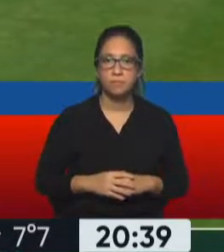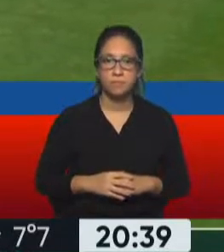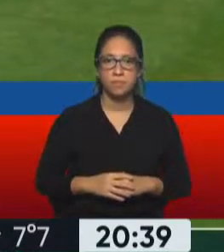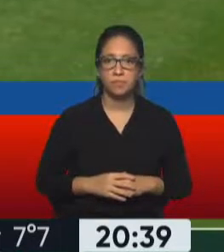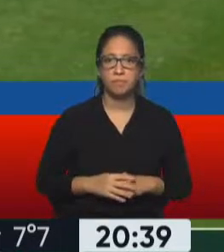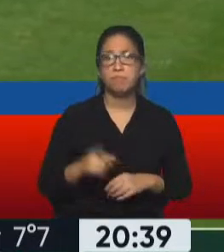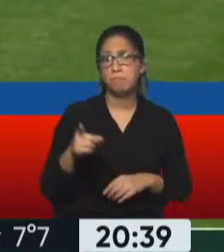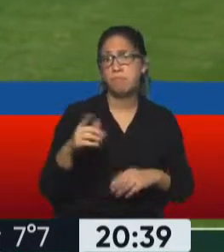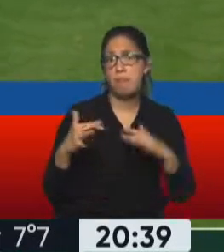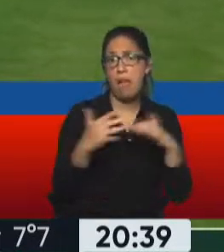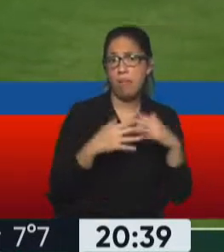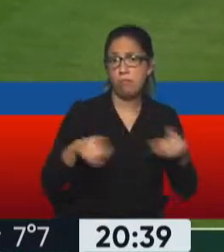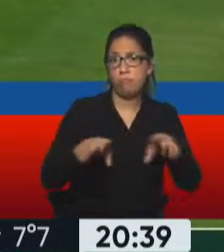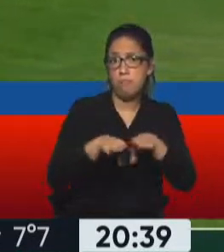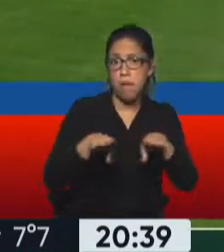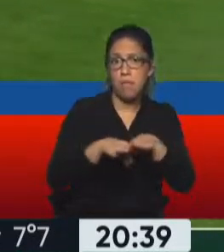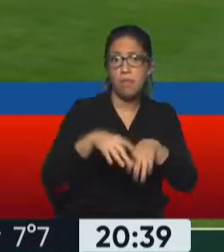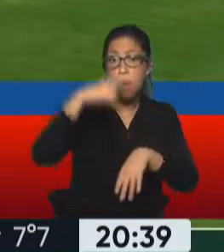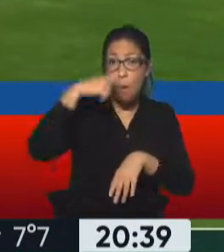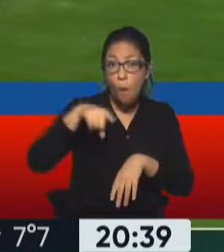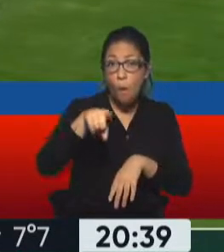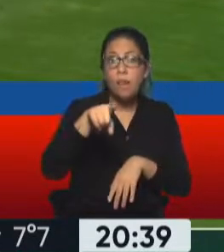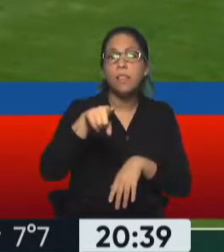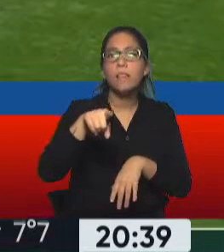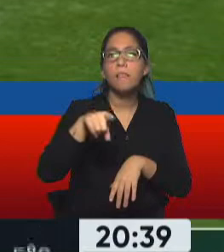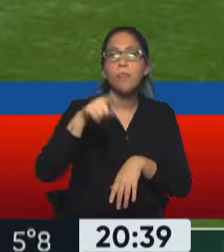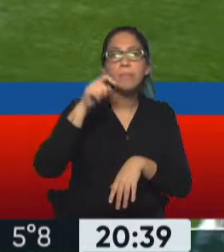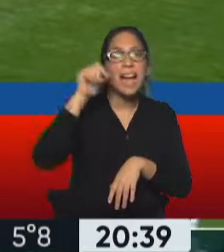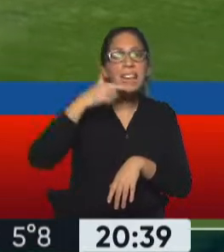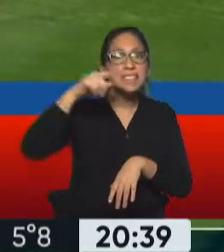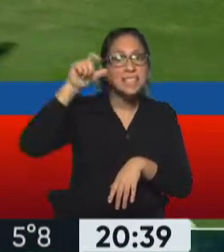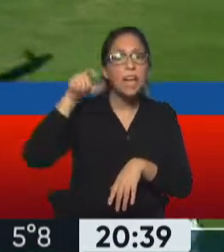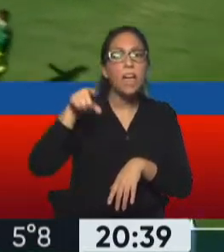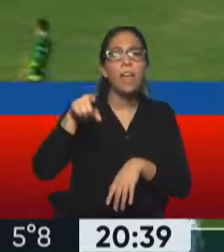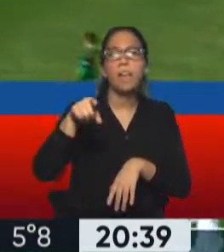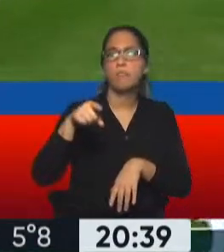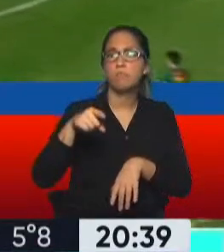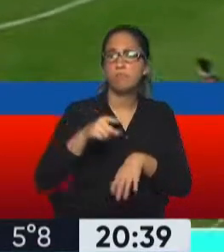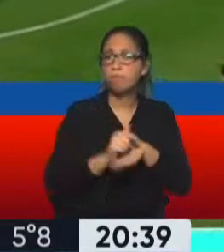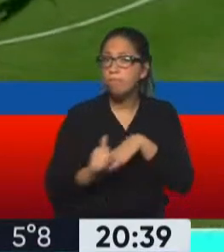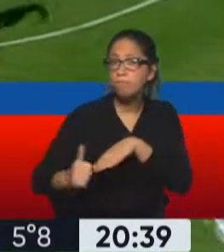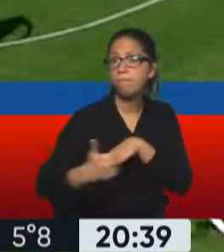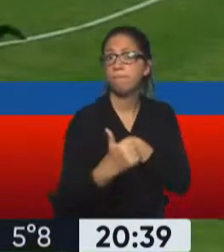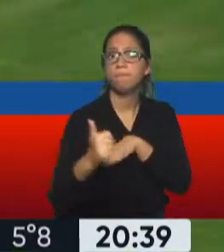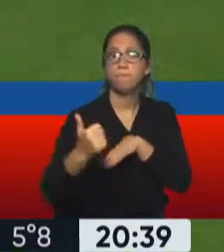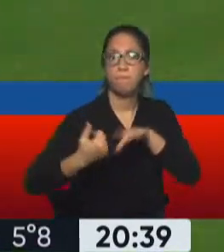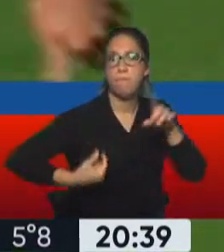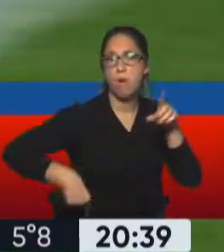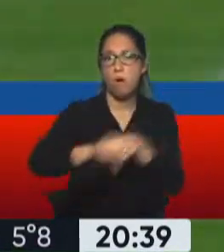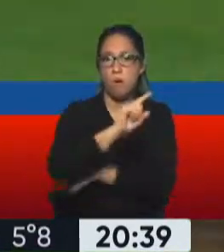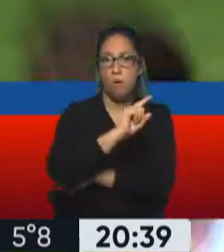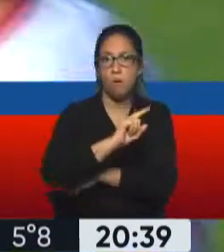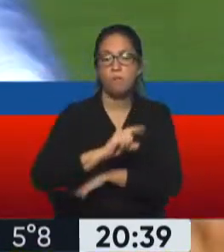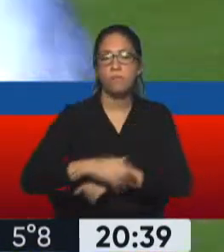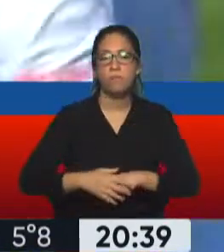Empata el partido. Y por último, Gese, cuando Unzari salió, toma